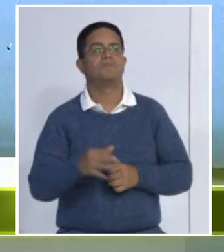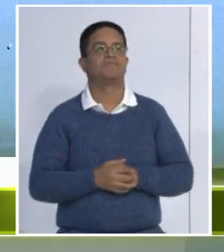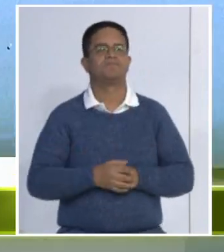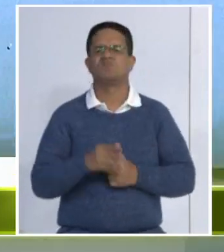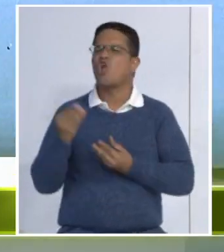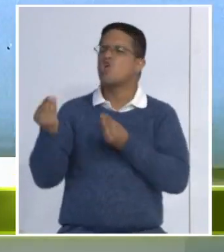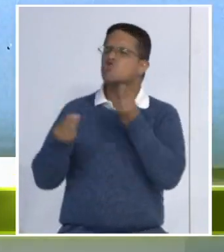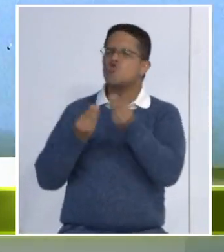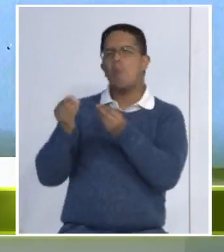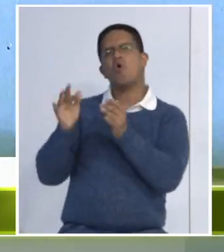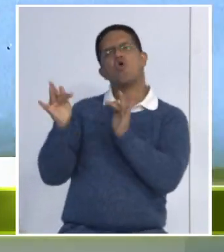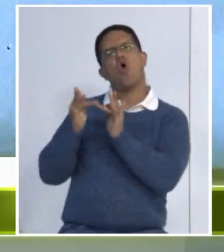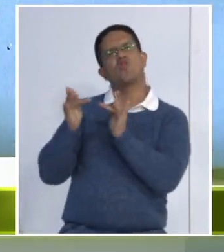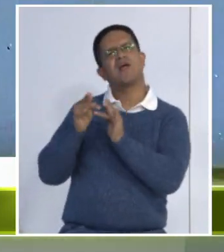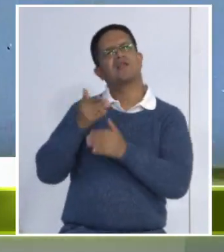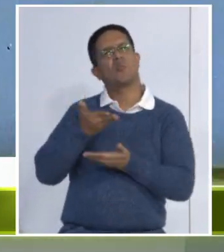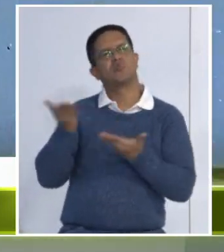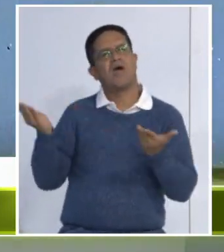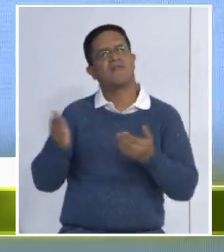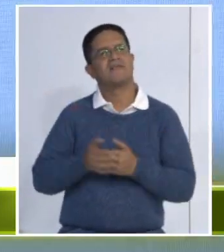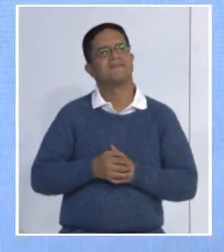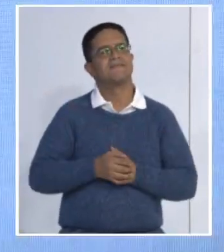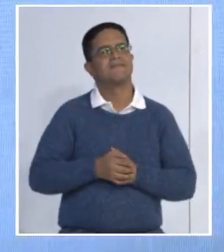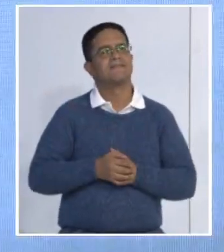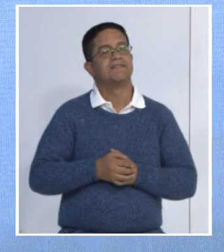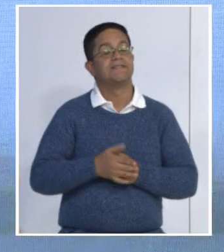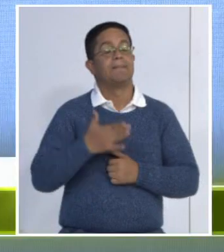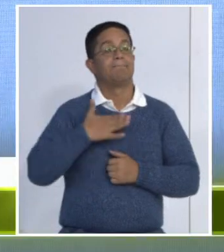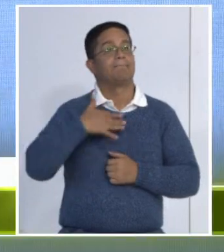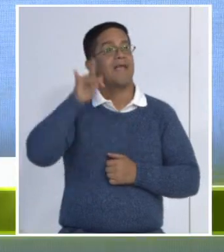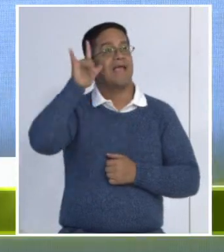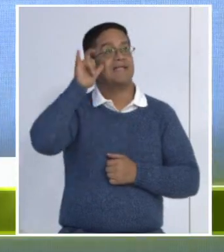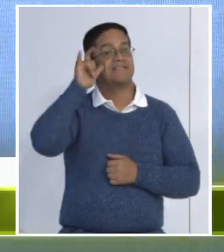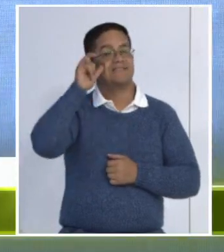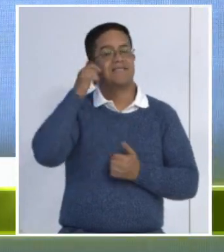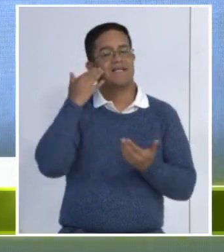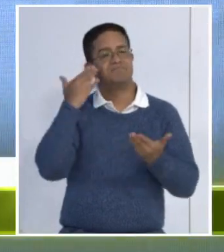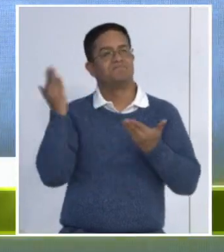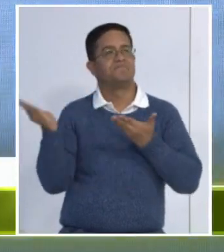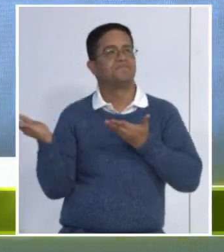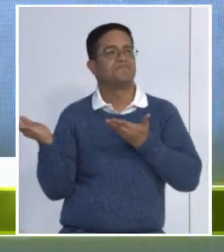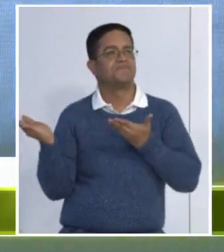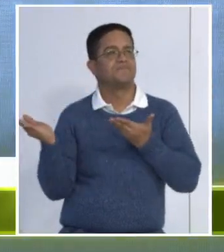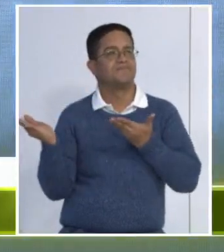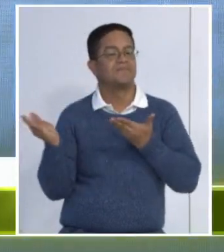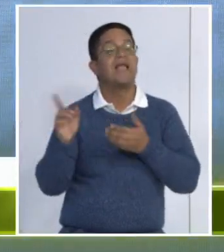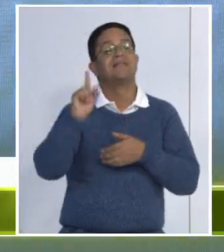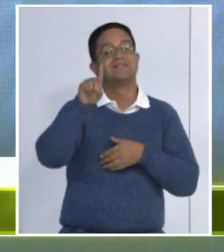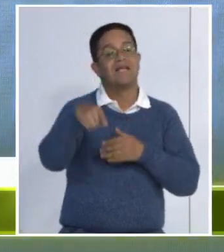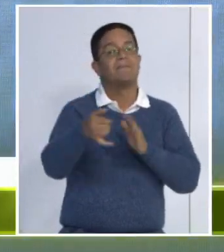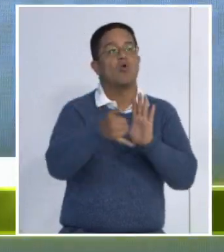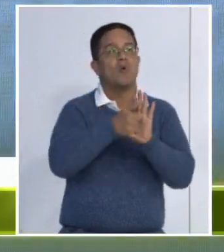la contactan? A través de mi Instagram, @tumédicoenlínea, y por el WhatsApp